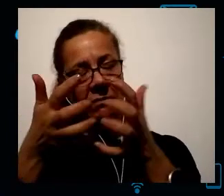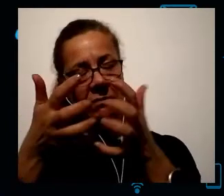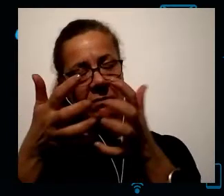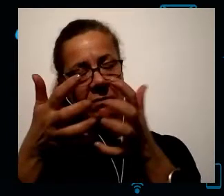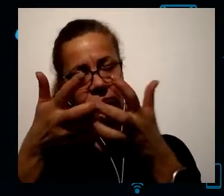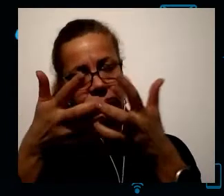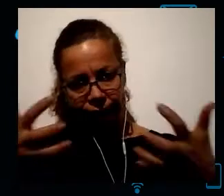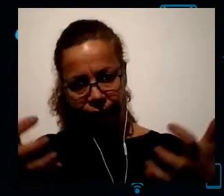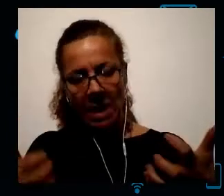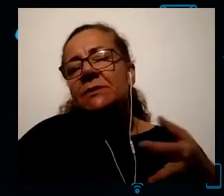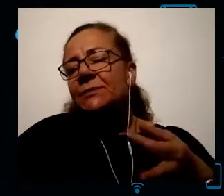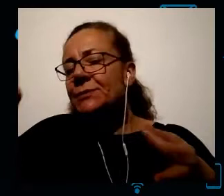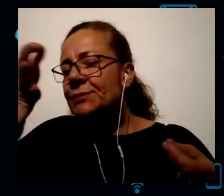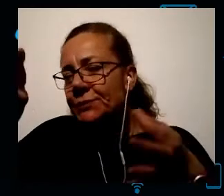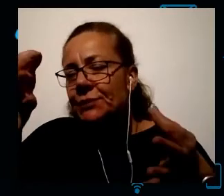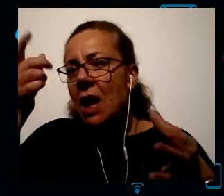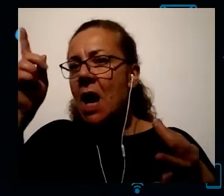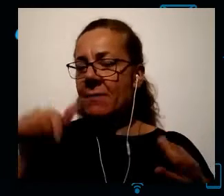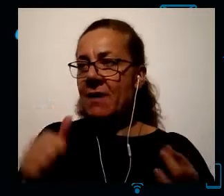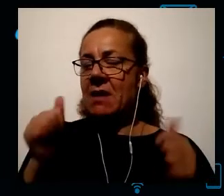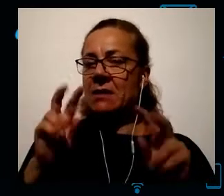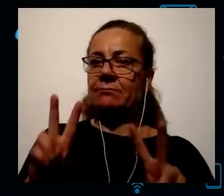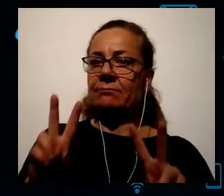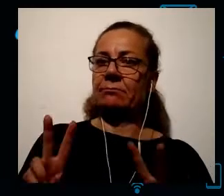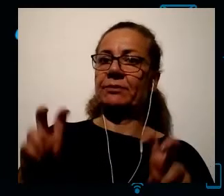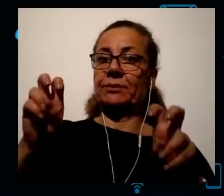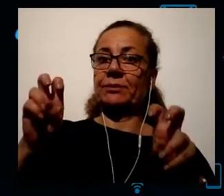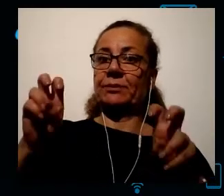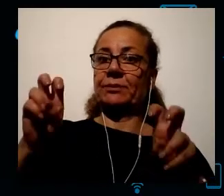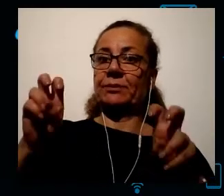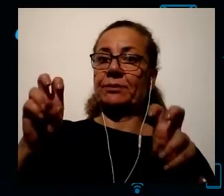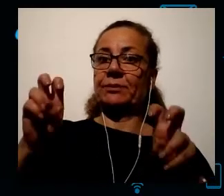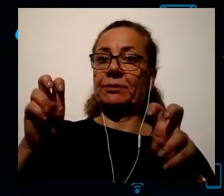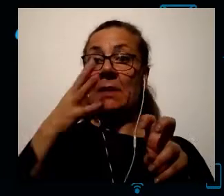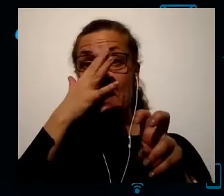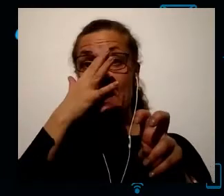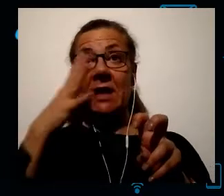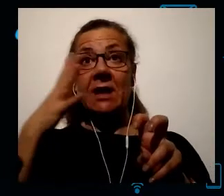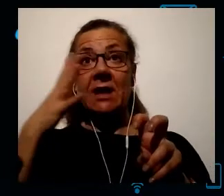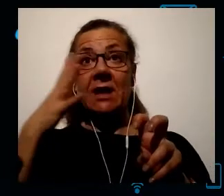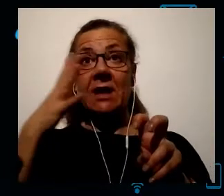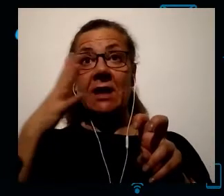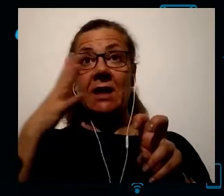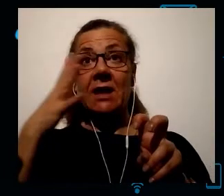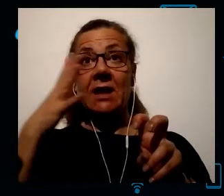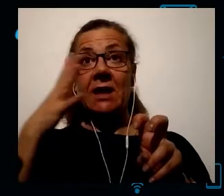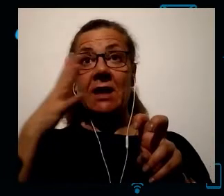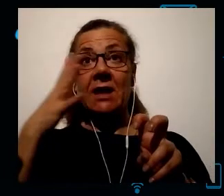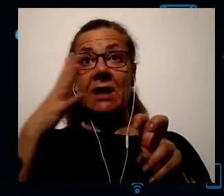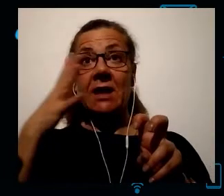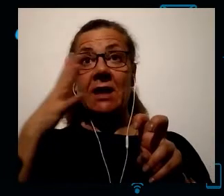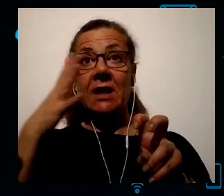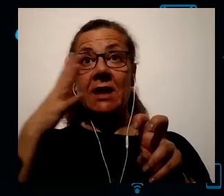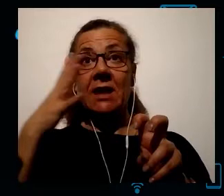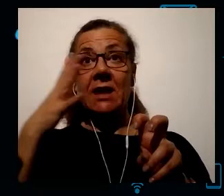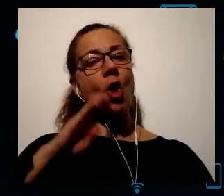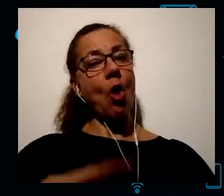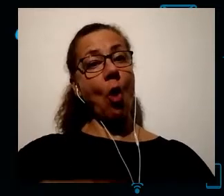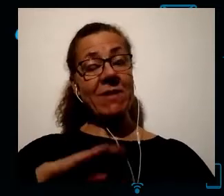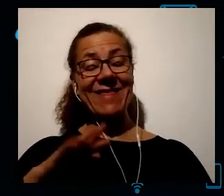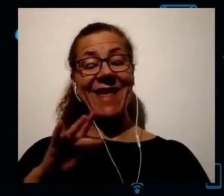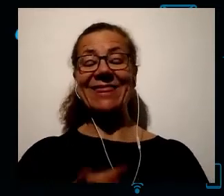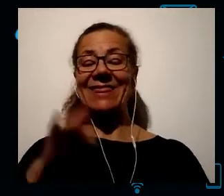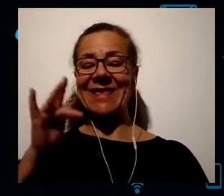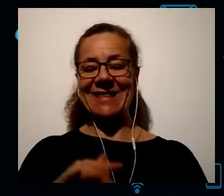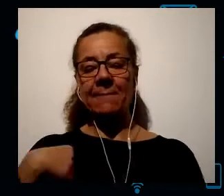y sofisticada también en todas las dimensiones que que ataca la competencia digital creo que es fácil